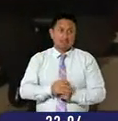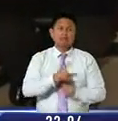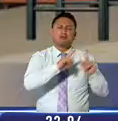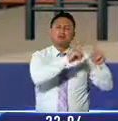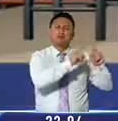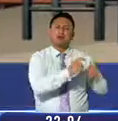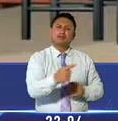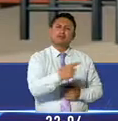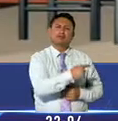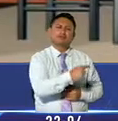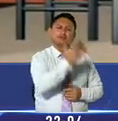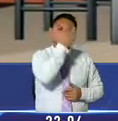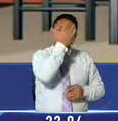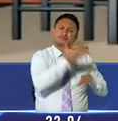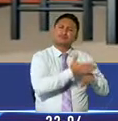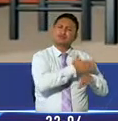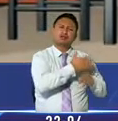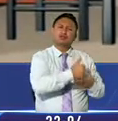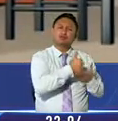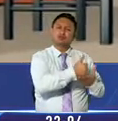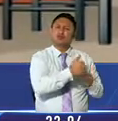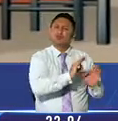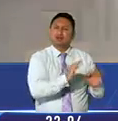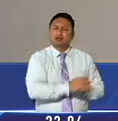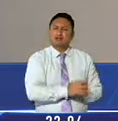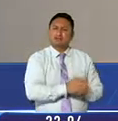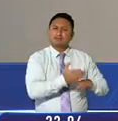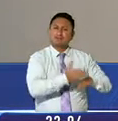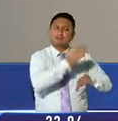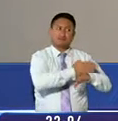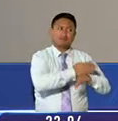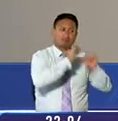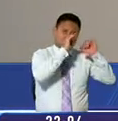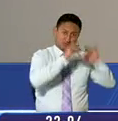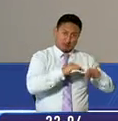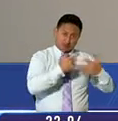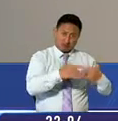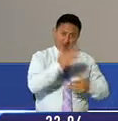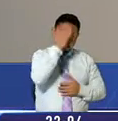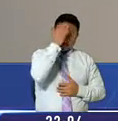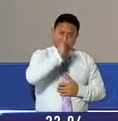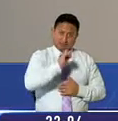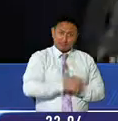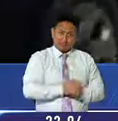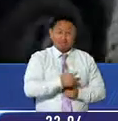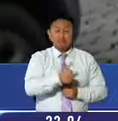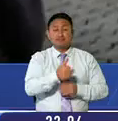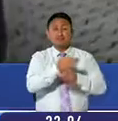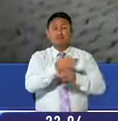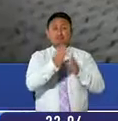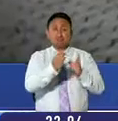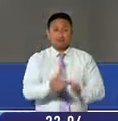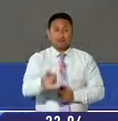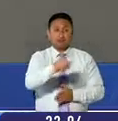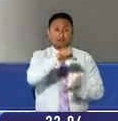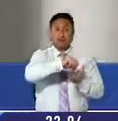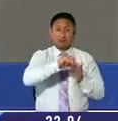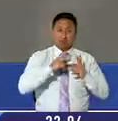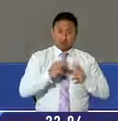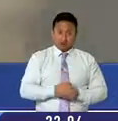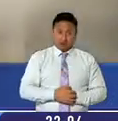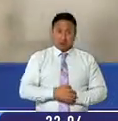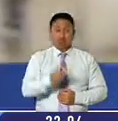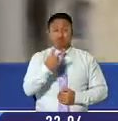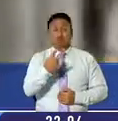varias instituciones cuando se conoció del caso en la primera semana del mes de septiembre. Además, indaga funcionarios del Centro Médico de Naranjal,